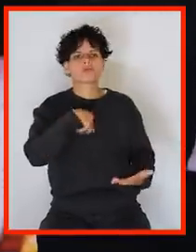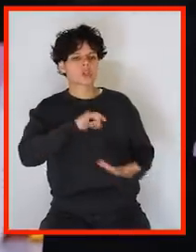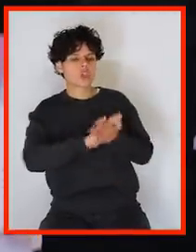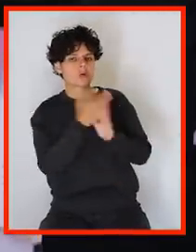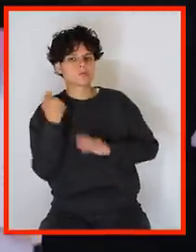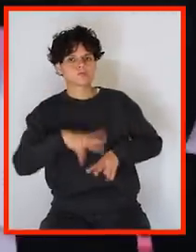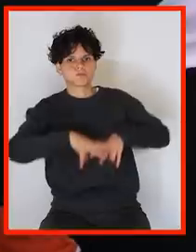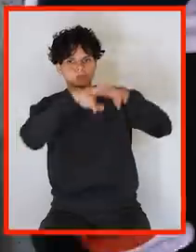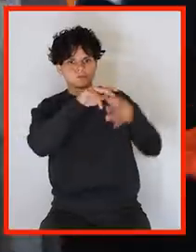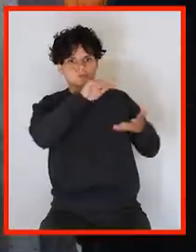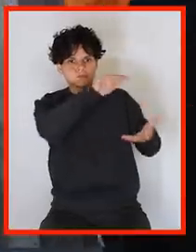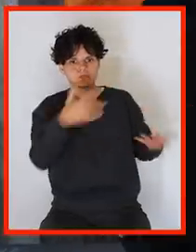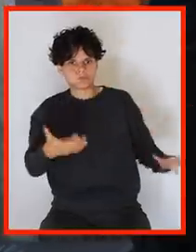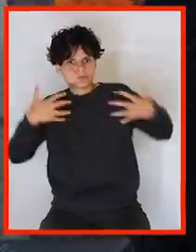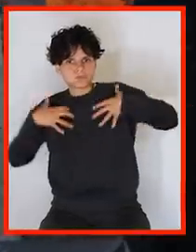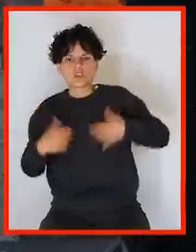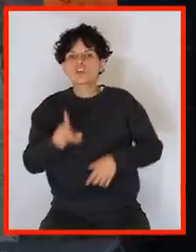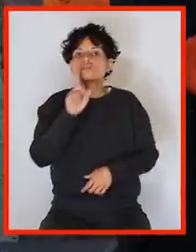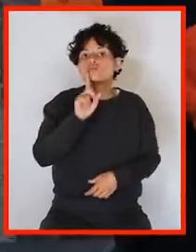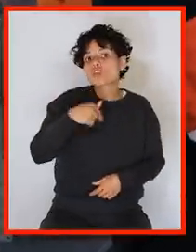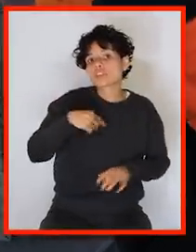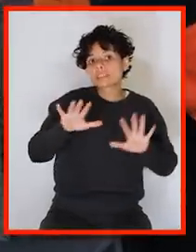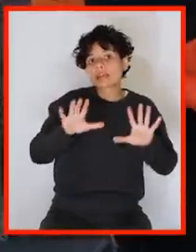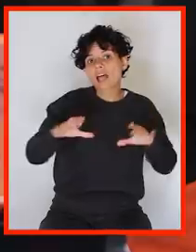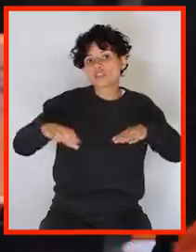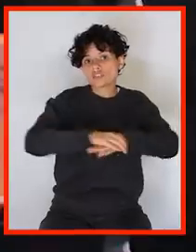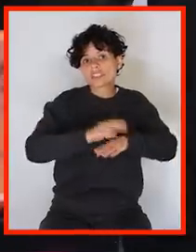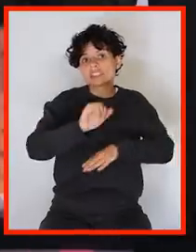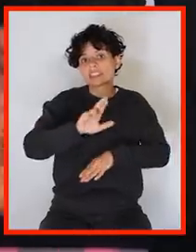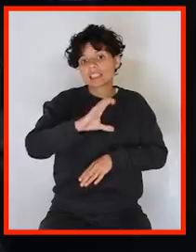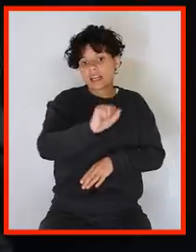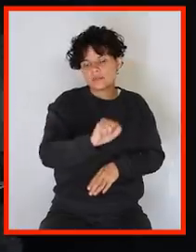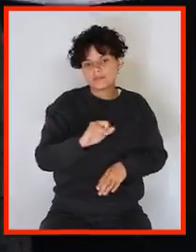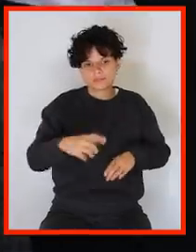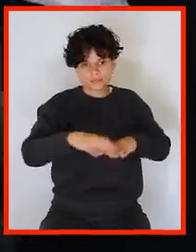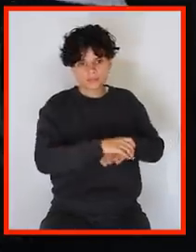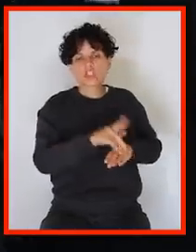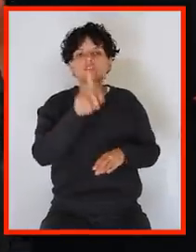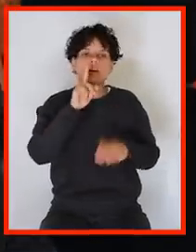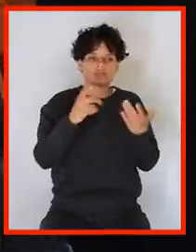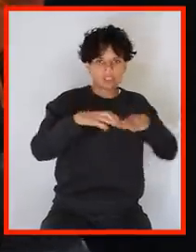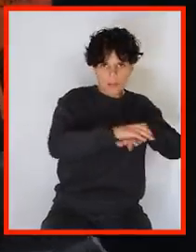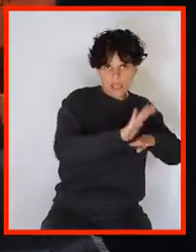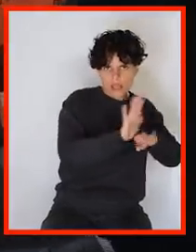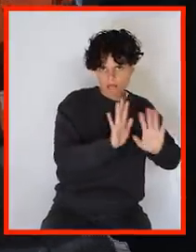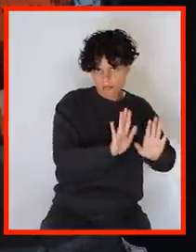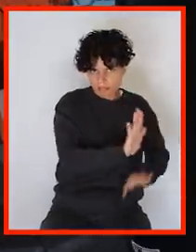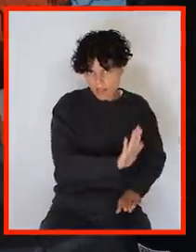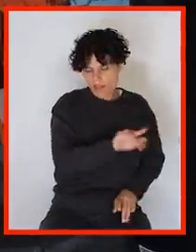sí, para que te hayas tapizado. Sí, hoy estoy esperando la circa también. Pues. Sí, la circa, no, va la circa y va... Y no va soy chanta, vos. ¿Un poleroncito?